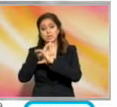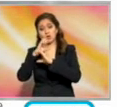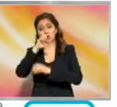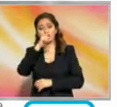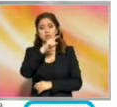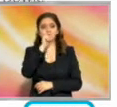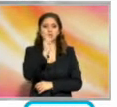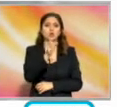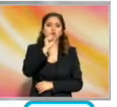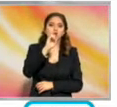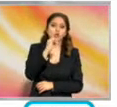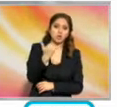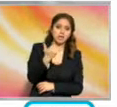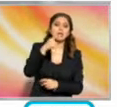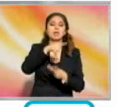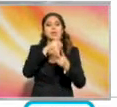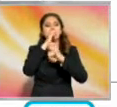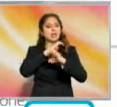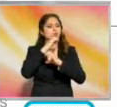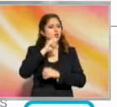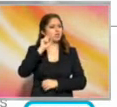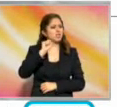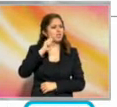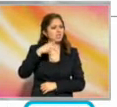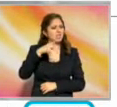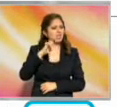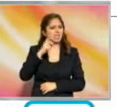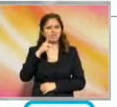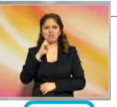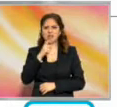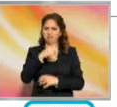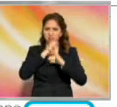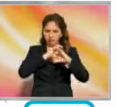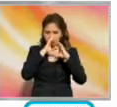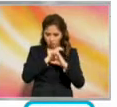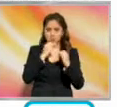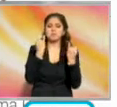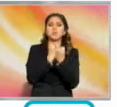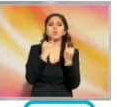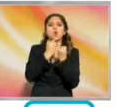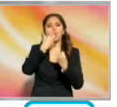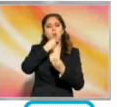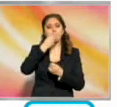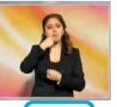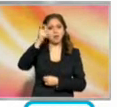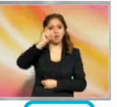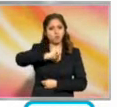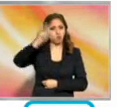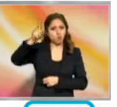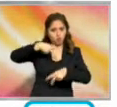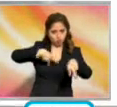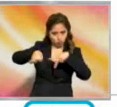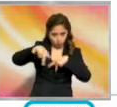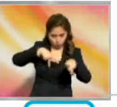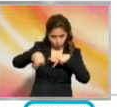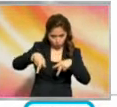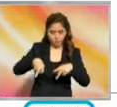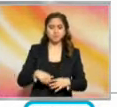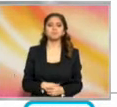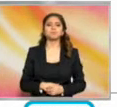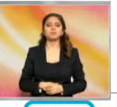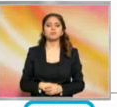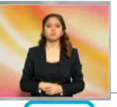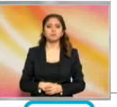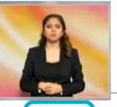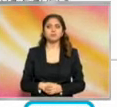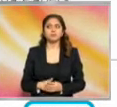Adiós. Sorry, el Shakey Shakey, por supuesto, ¿no? Sí. A ver, ahí tenemos futbolistas, futbolistas, mira. ¿no? ¿Tú a quién le Exactamente. vas? Bueno, mira, El ahora Cruz sí Azul que- es un buen